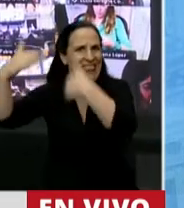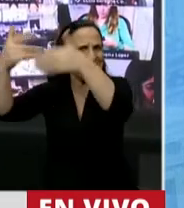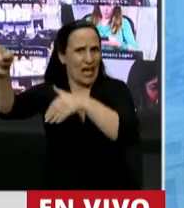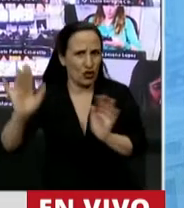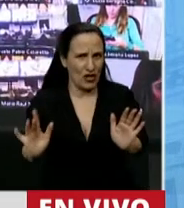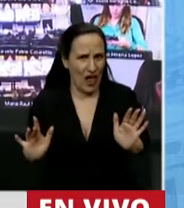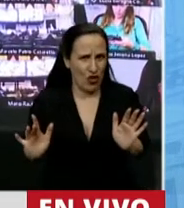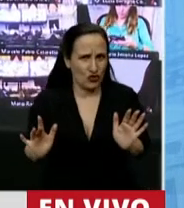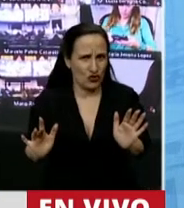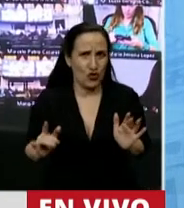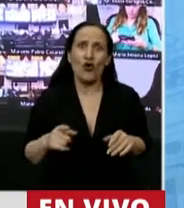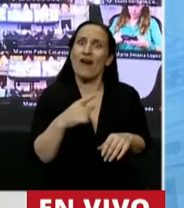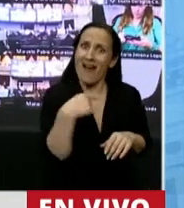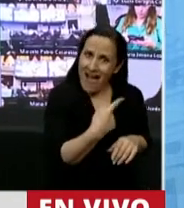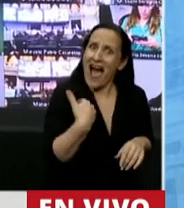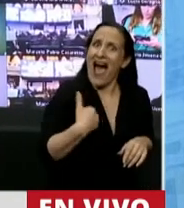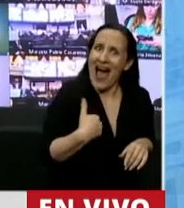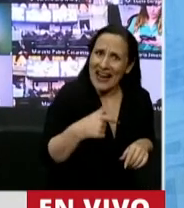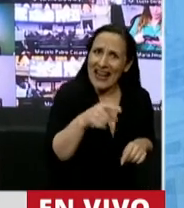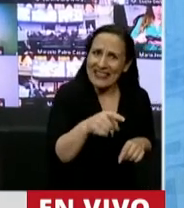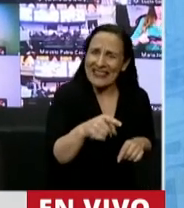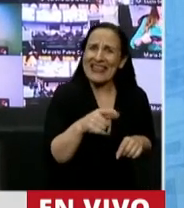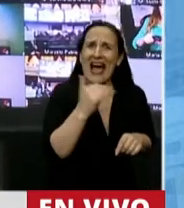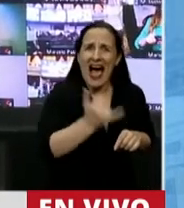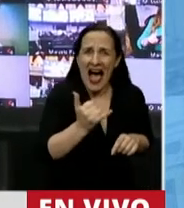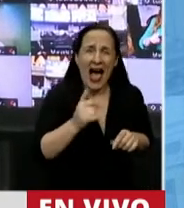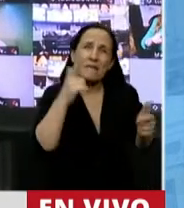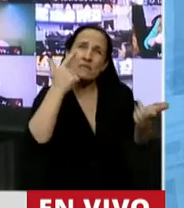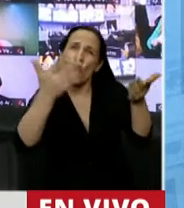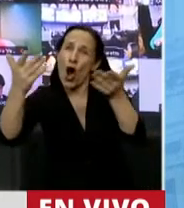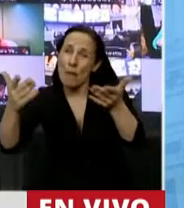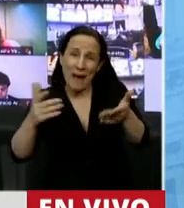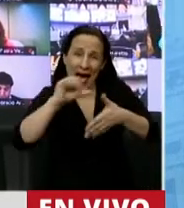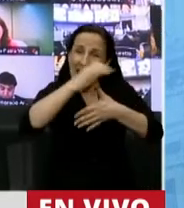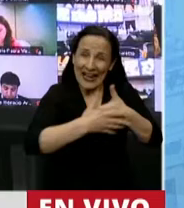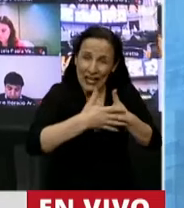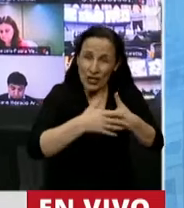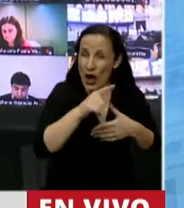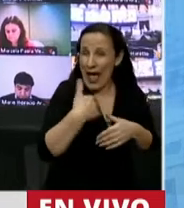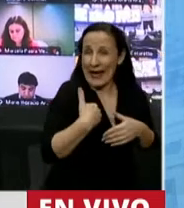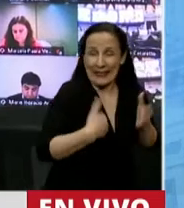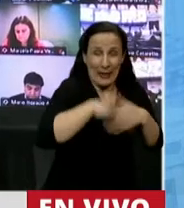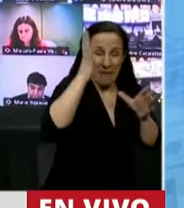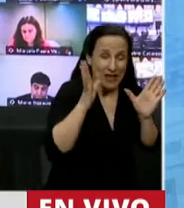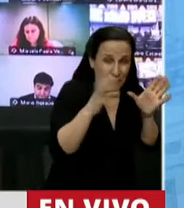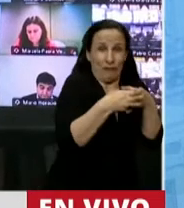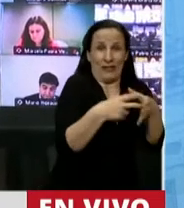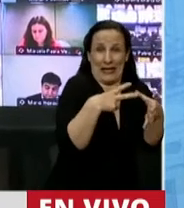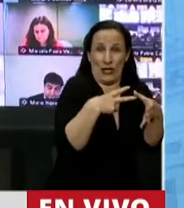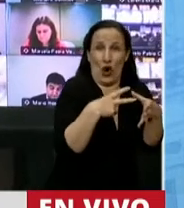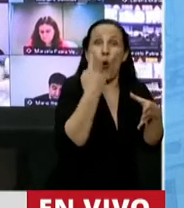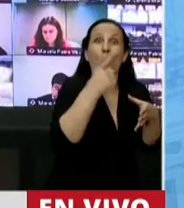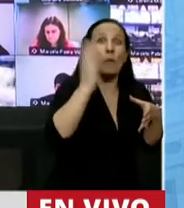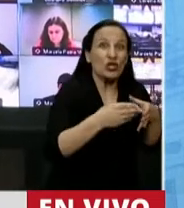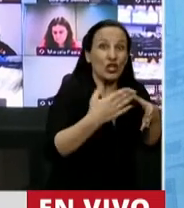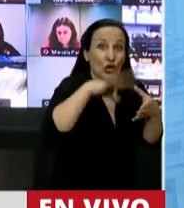estamos incluso entre los países con mayores niveles de concentración del ingreso de la región, porque el 1% más rico ya antes de la